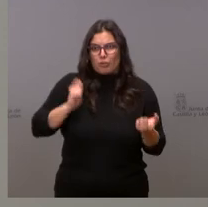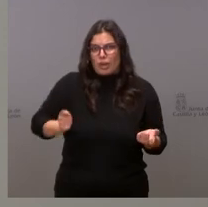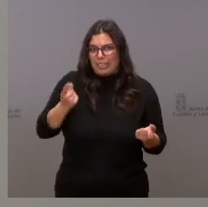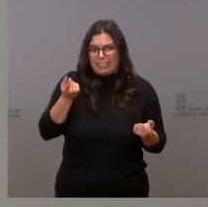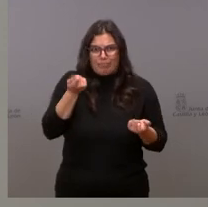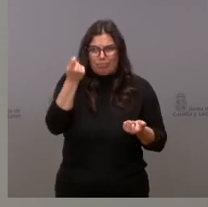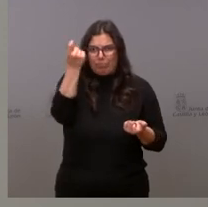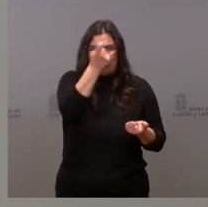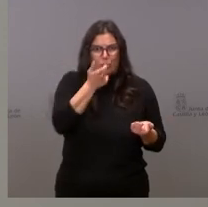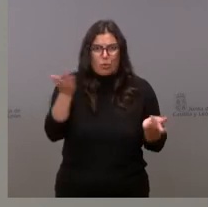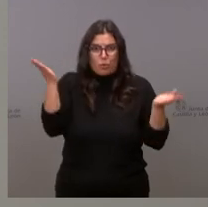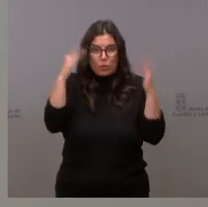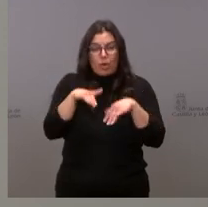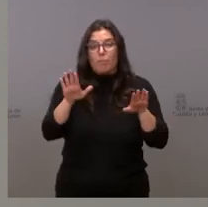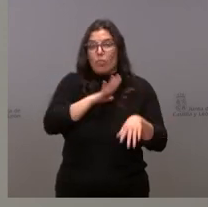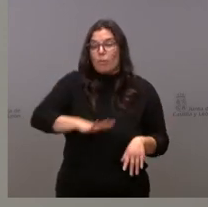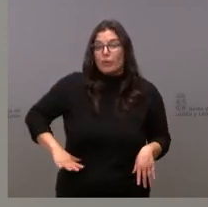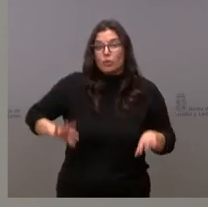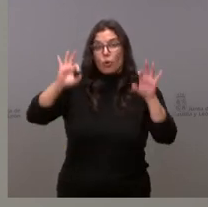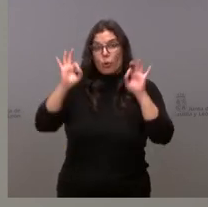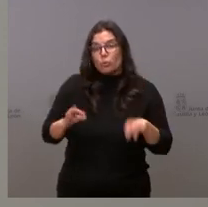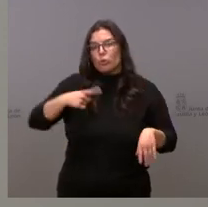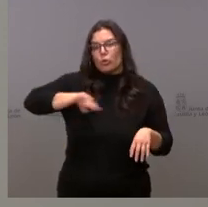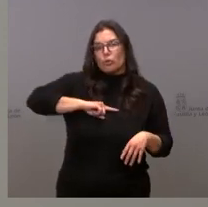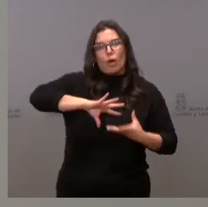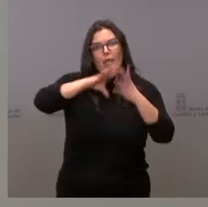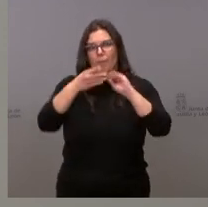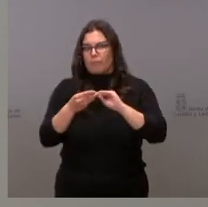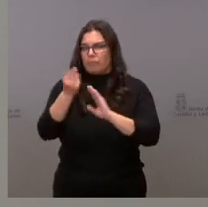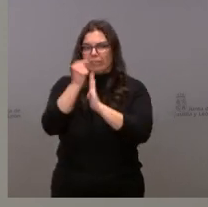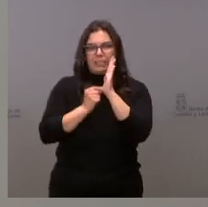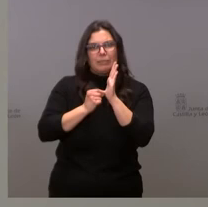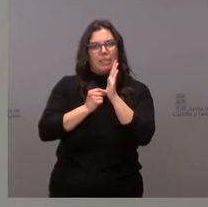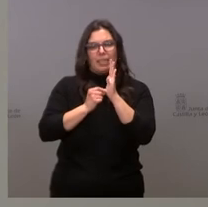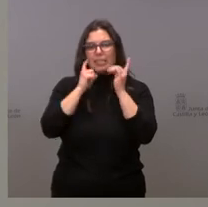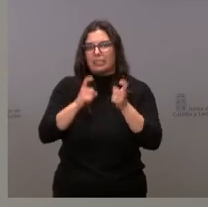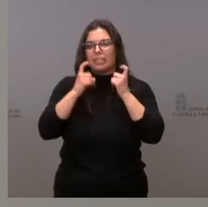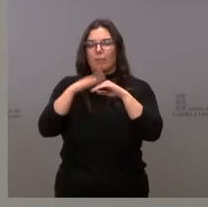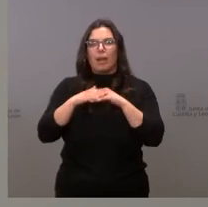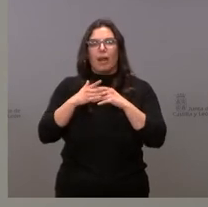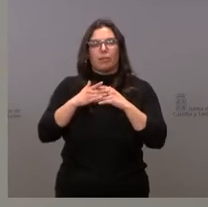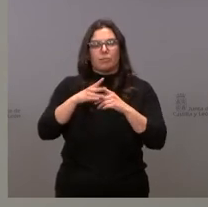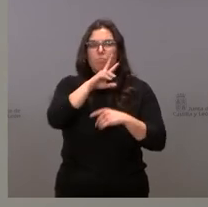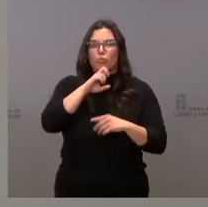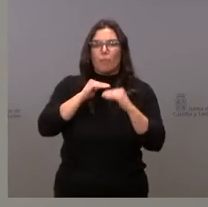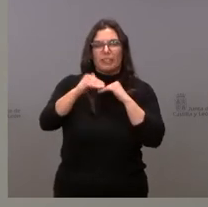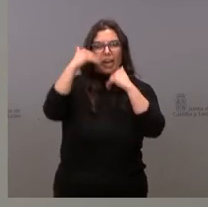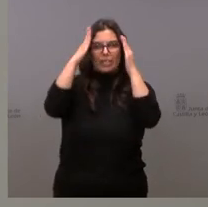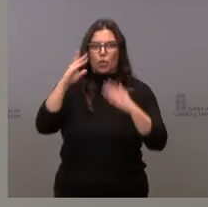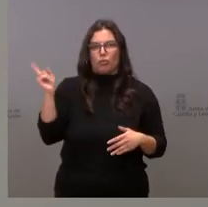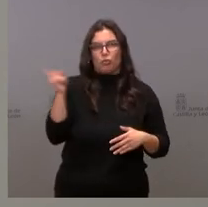al servicio sanitario pero por el momento estamos adoptando las medidas para garantizar y mantener toda la asistencia en